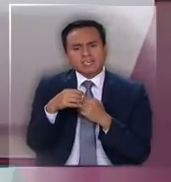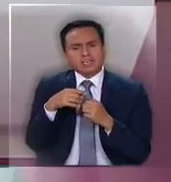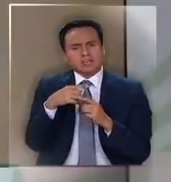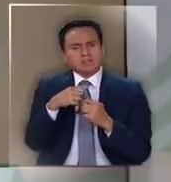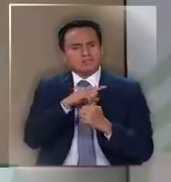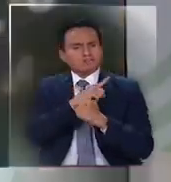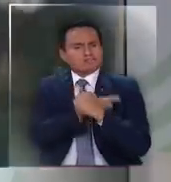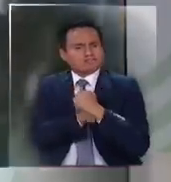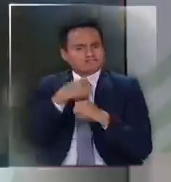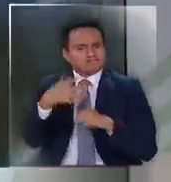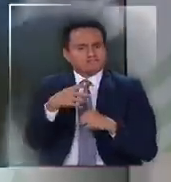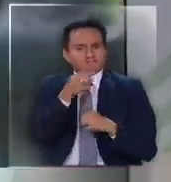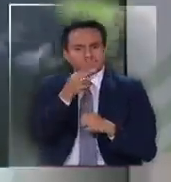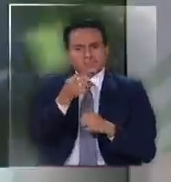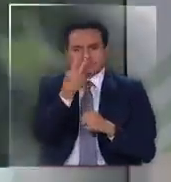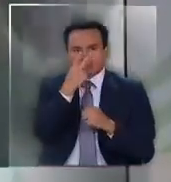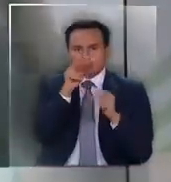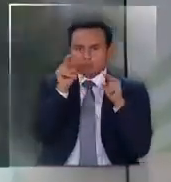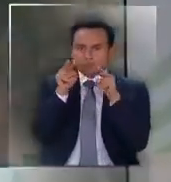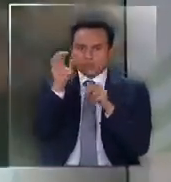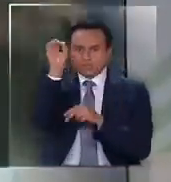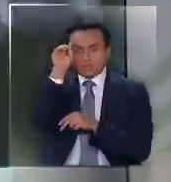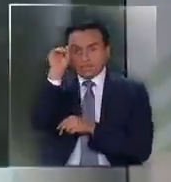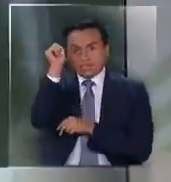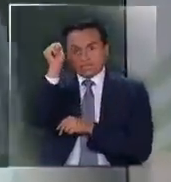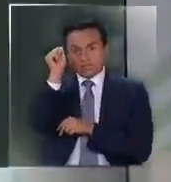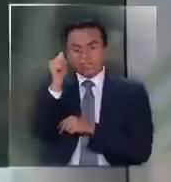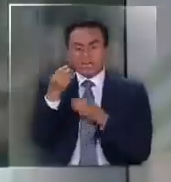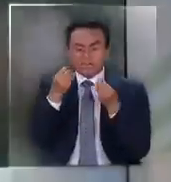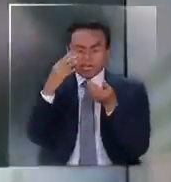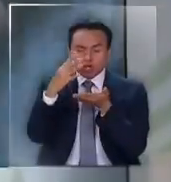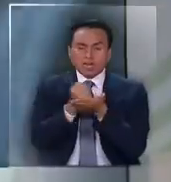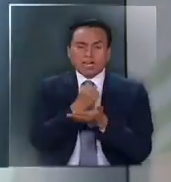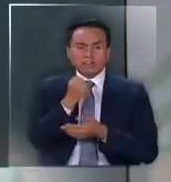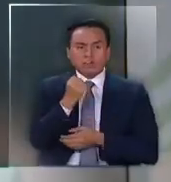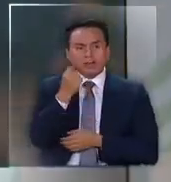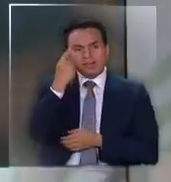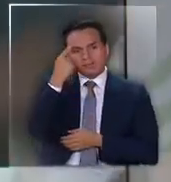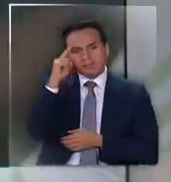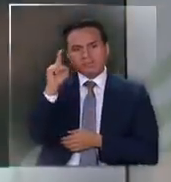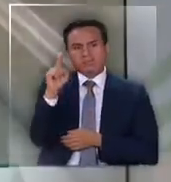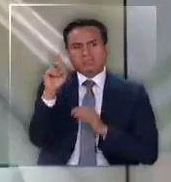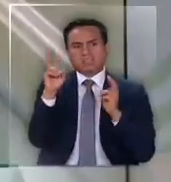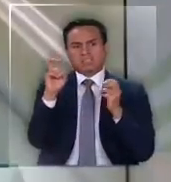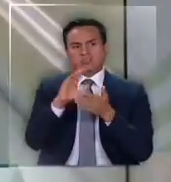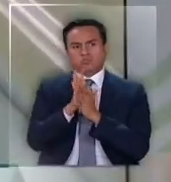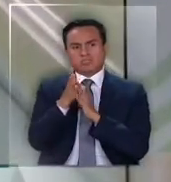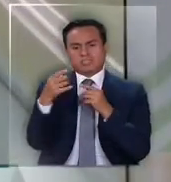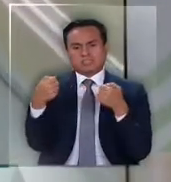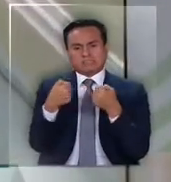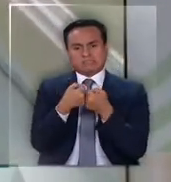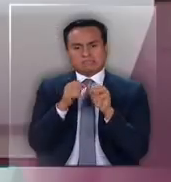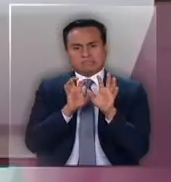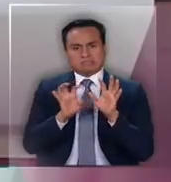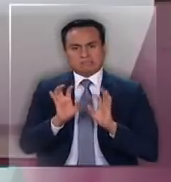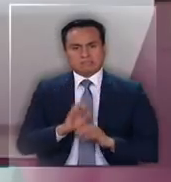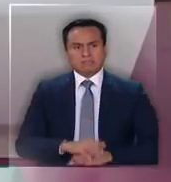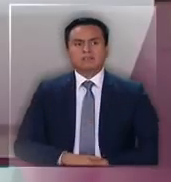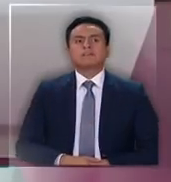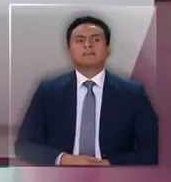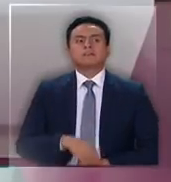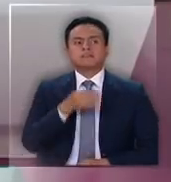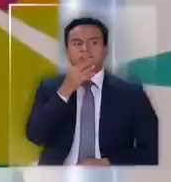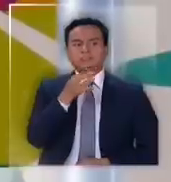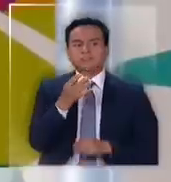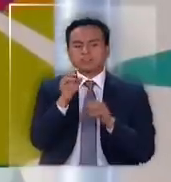potencia. Diría que desde el punto de vista creativo está bien logrado, sí, sí. Pero tiene todas estas contraindicaciones. Utiliza